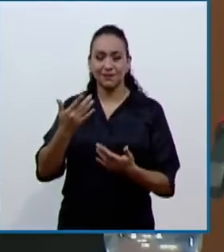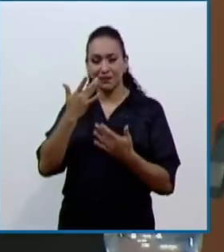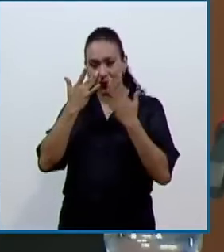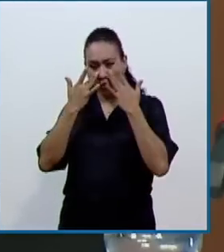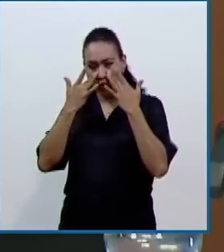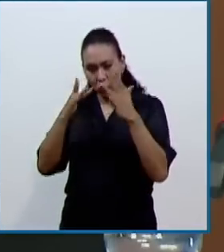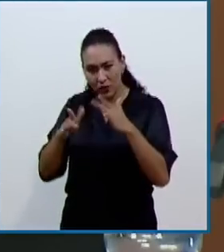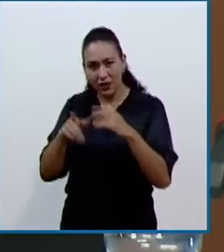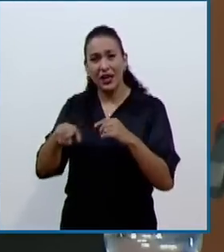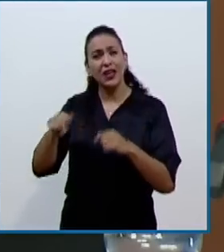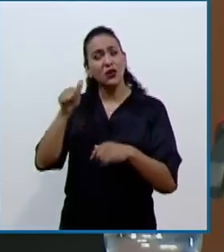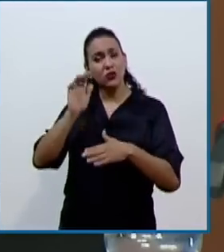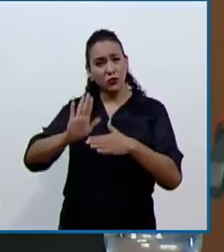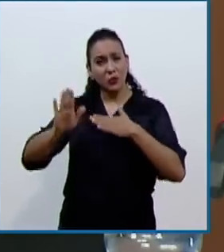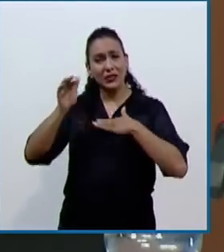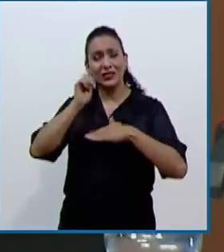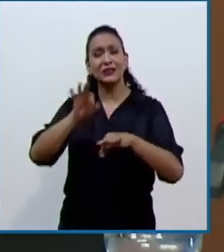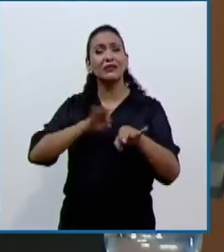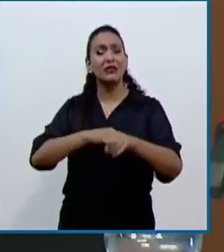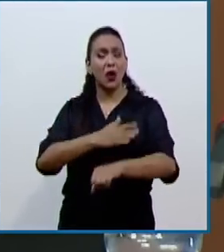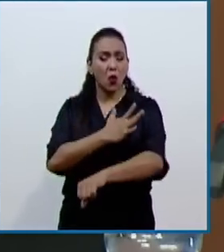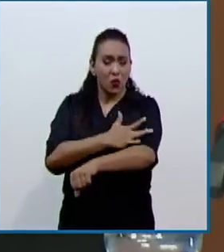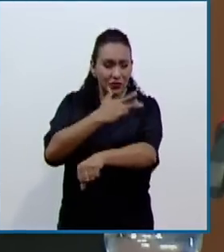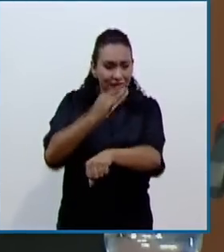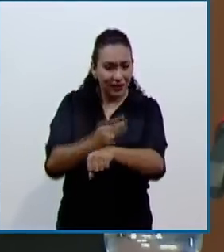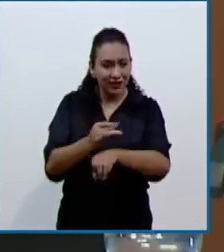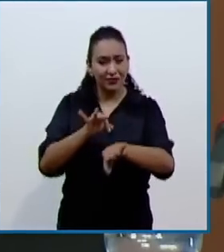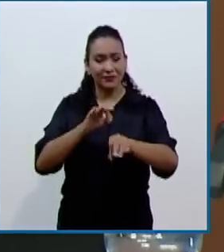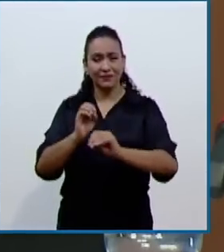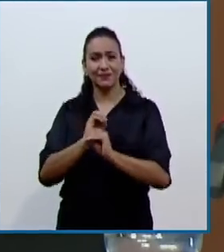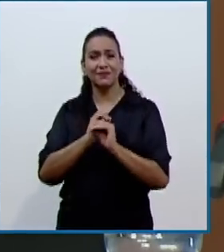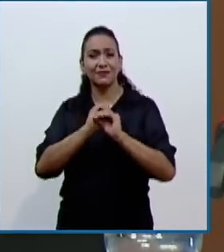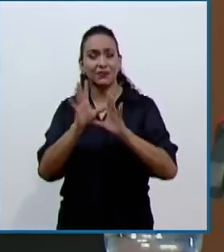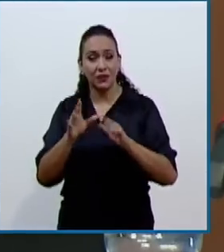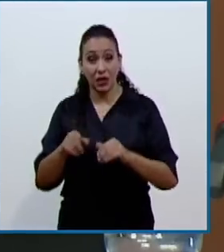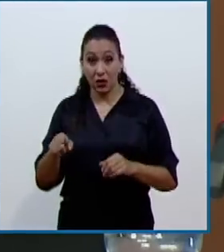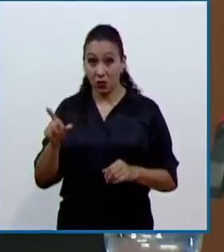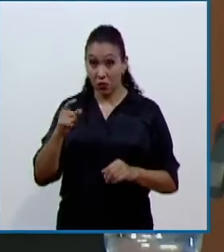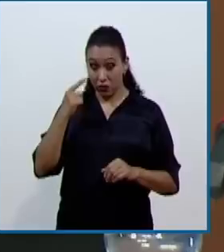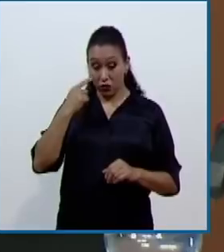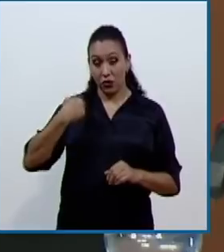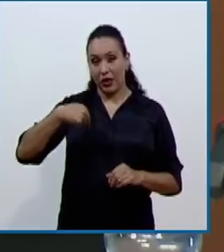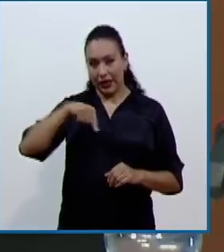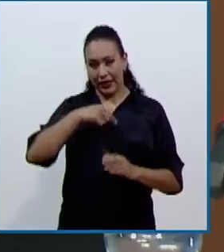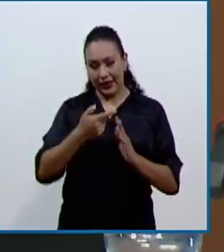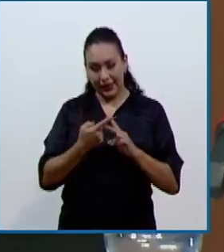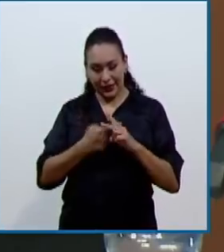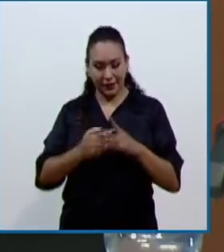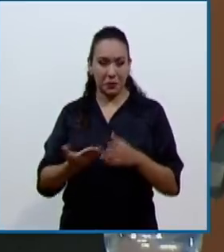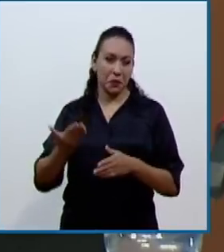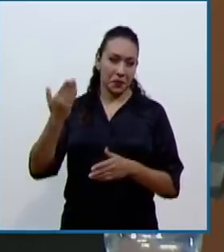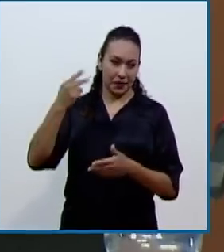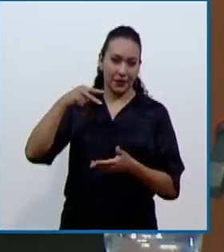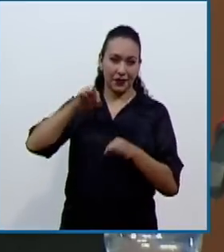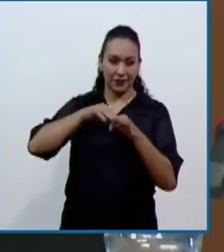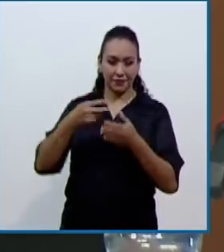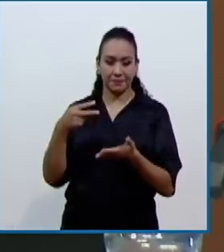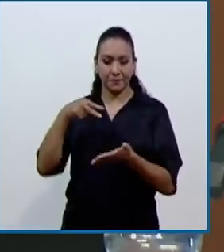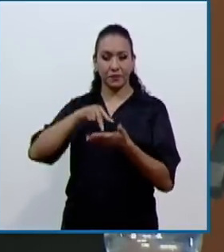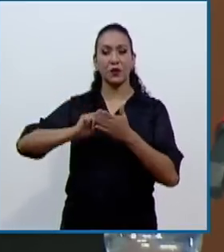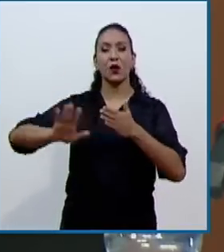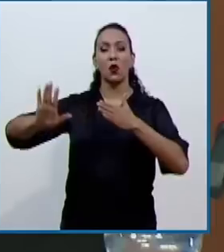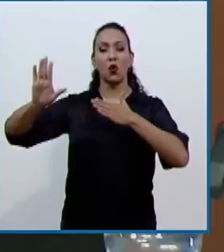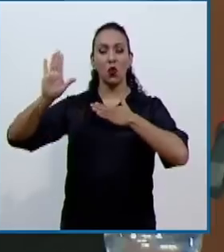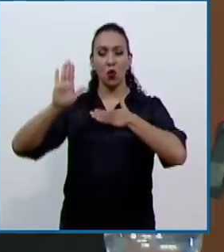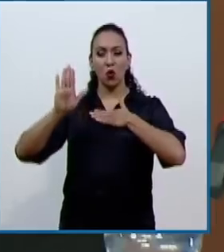honestidad y la transparencia que nos correspondió cuando protestamos jurar, guardar y